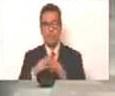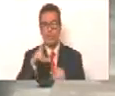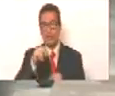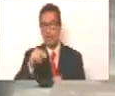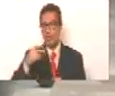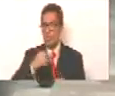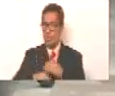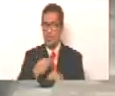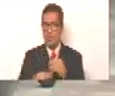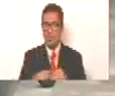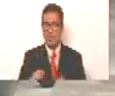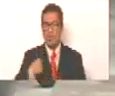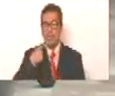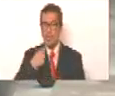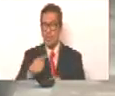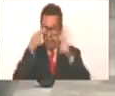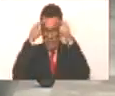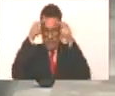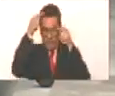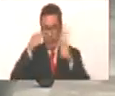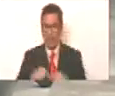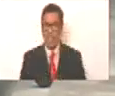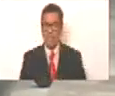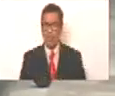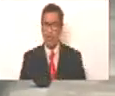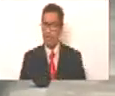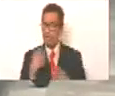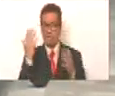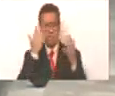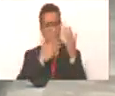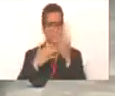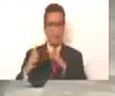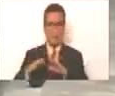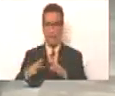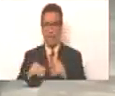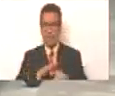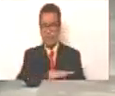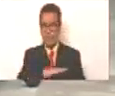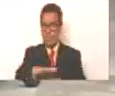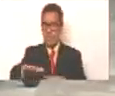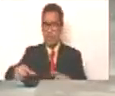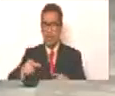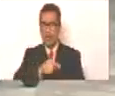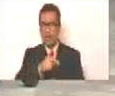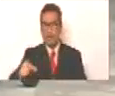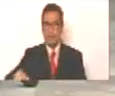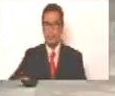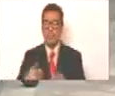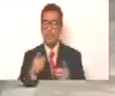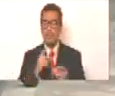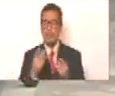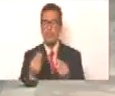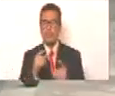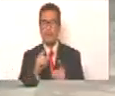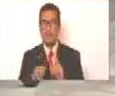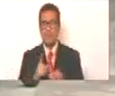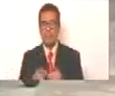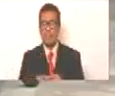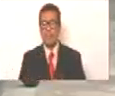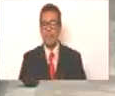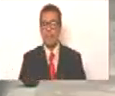así era Chávez. ¿Cómo se confundía entre la multitud? ¿Cómo, cuántas veces yo misma